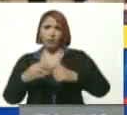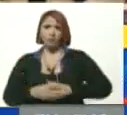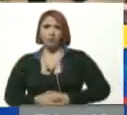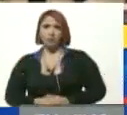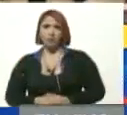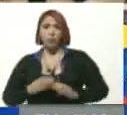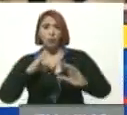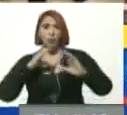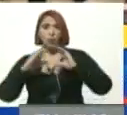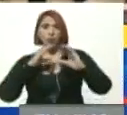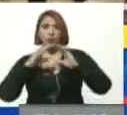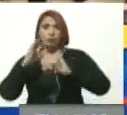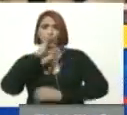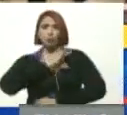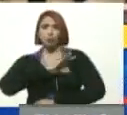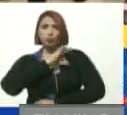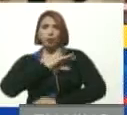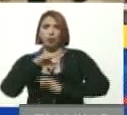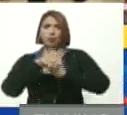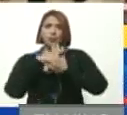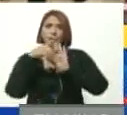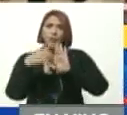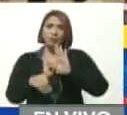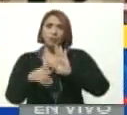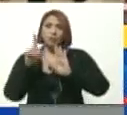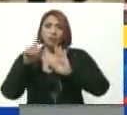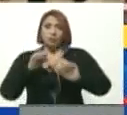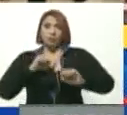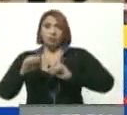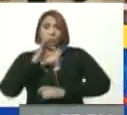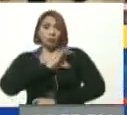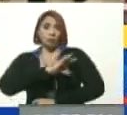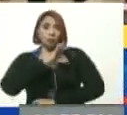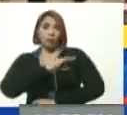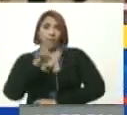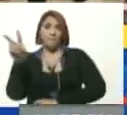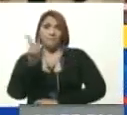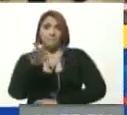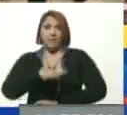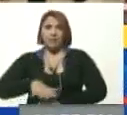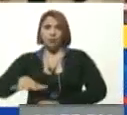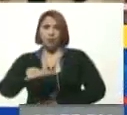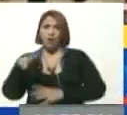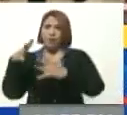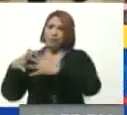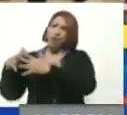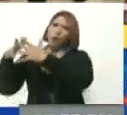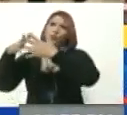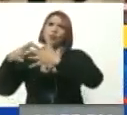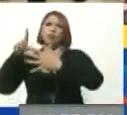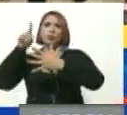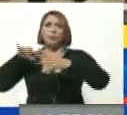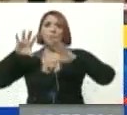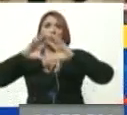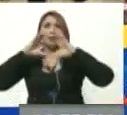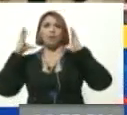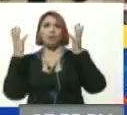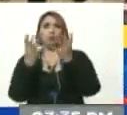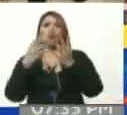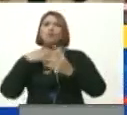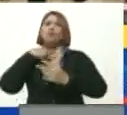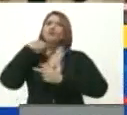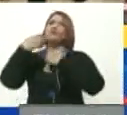la comunicación social, del derecho, a los movimientos sociales de Venezuela, de Estados Unidos y del mundo, que